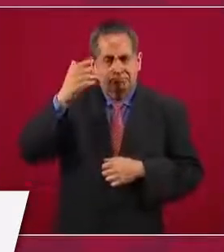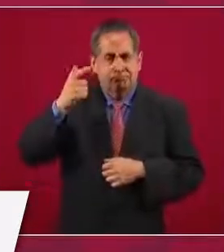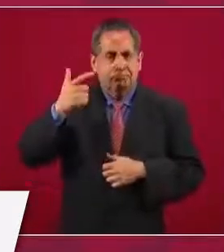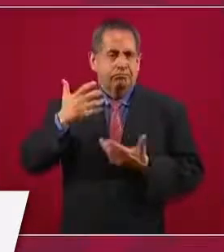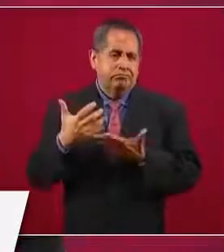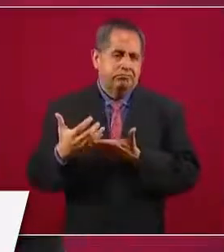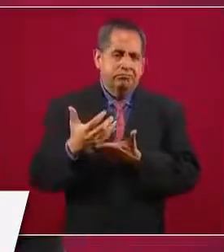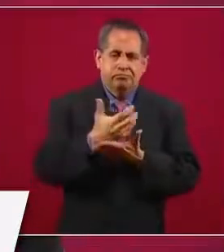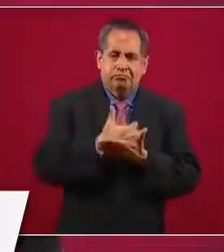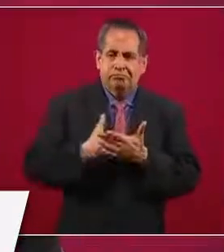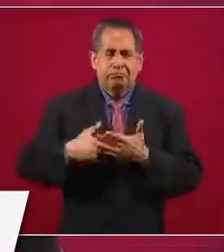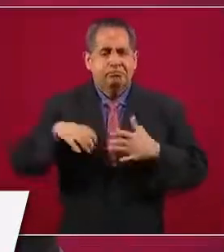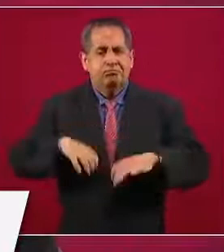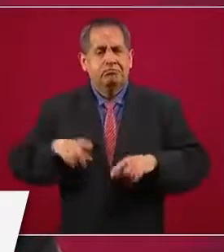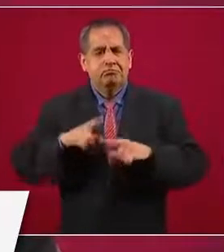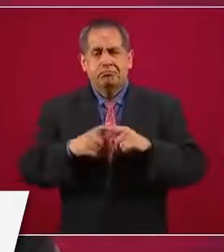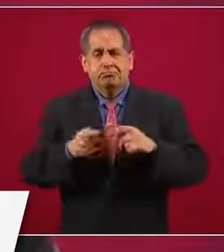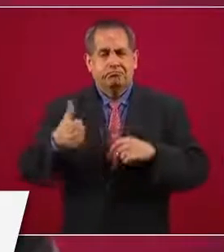económica